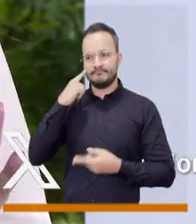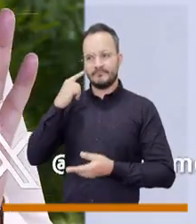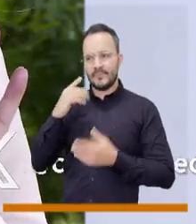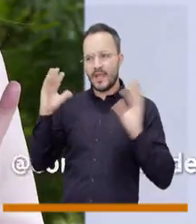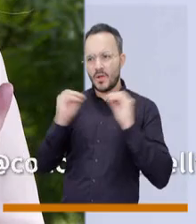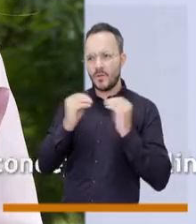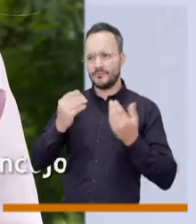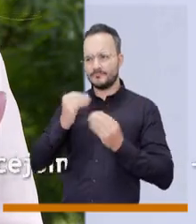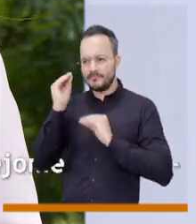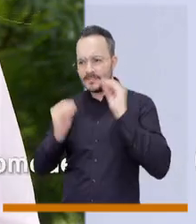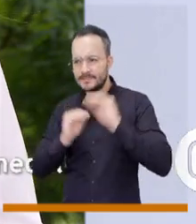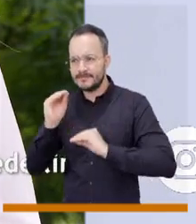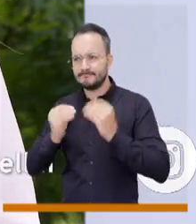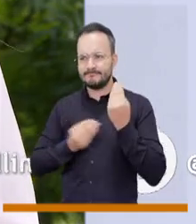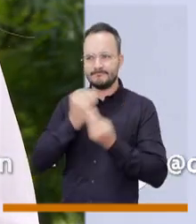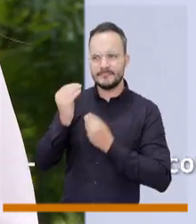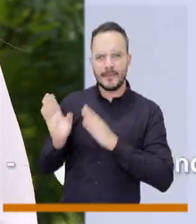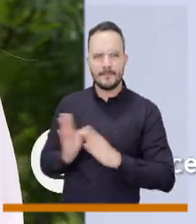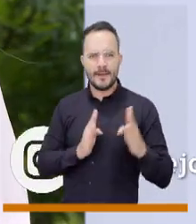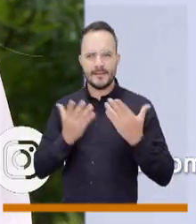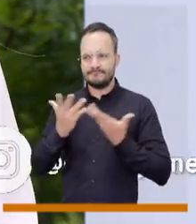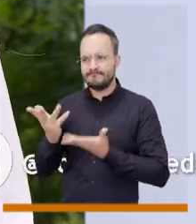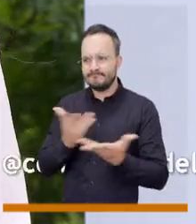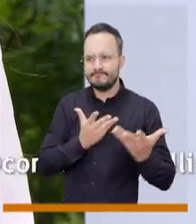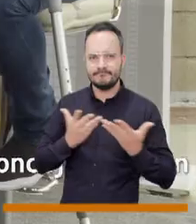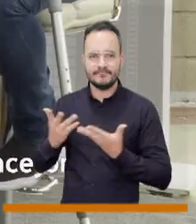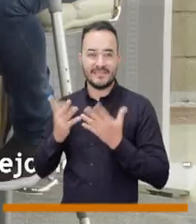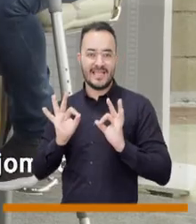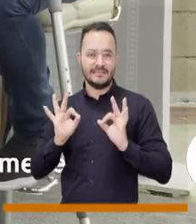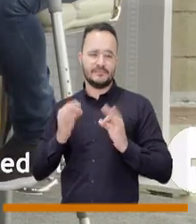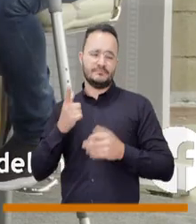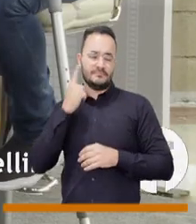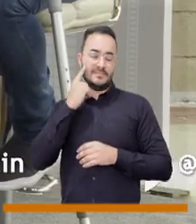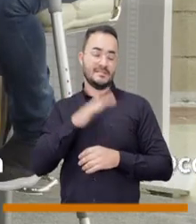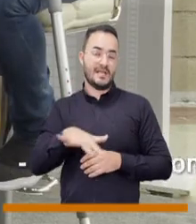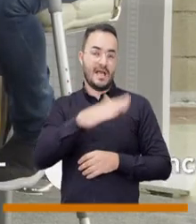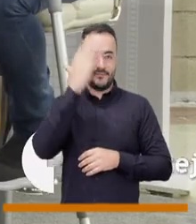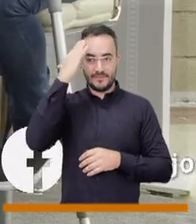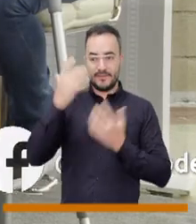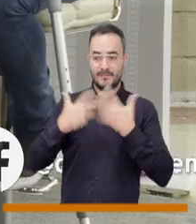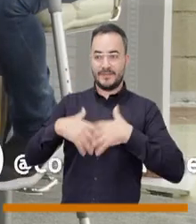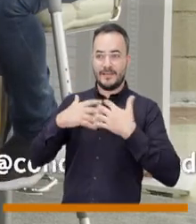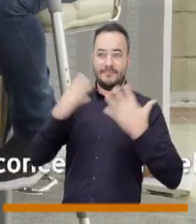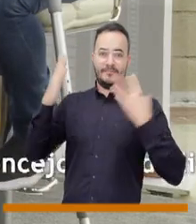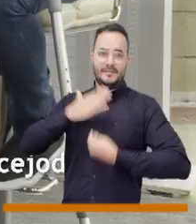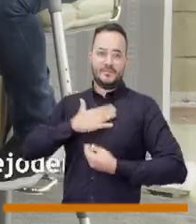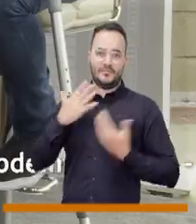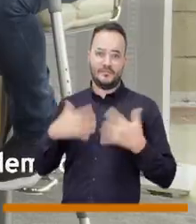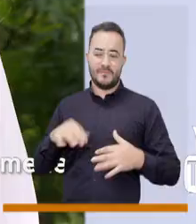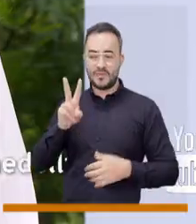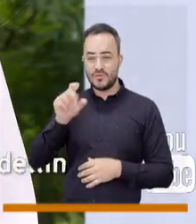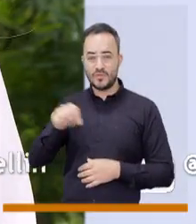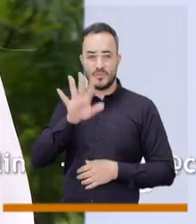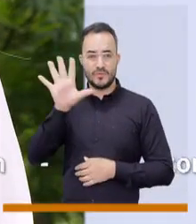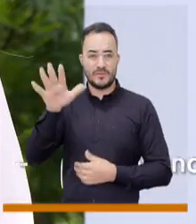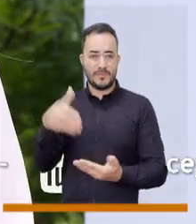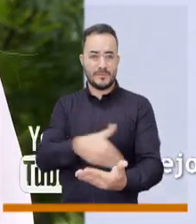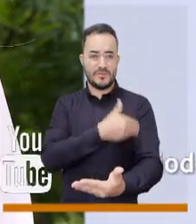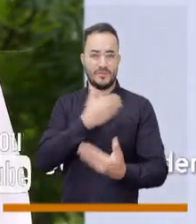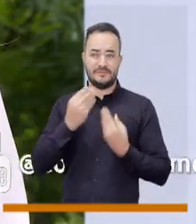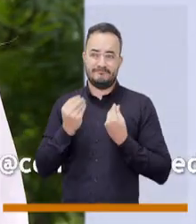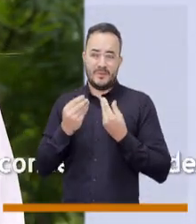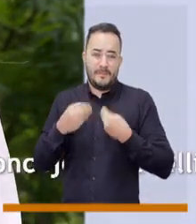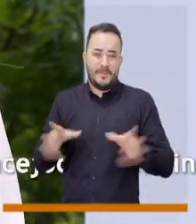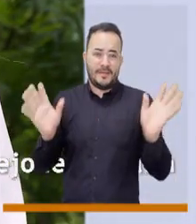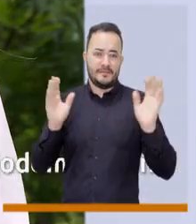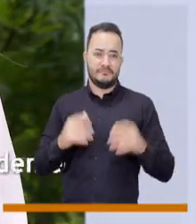hoy, pensar en una posible recapitalización, pero no perder el valor de la empresa, que es el patrimonio público de los medellinenses, perder de 2.5 millones